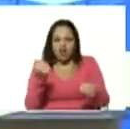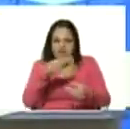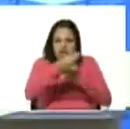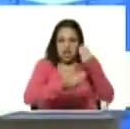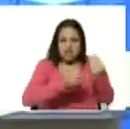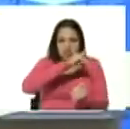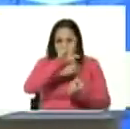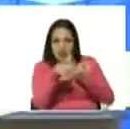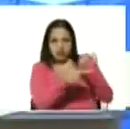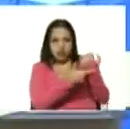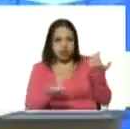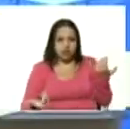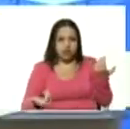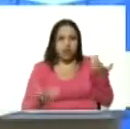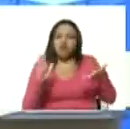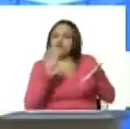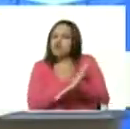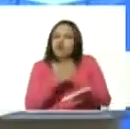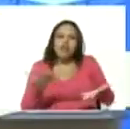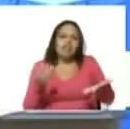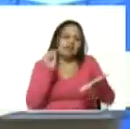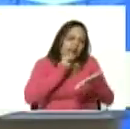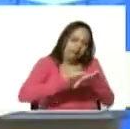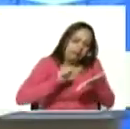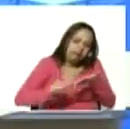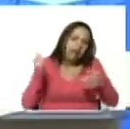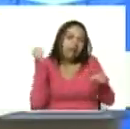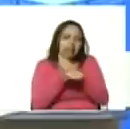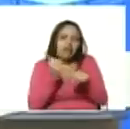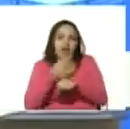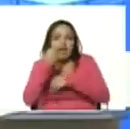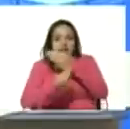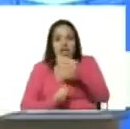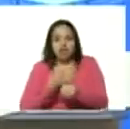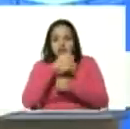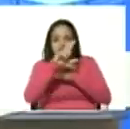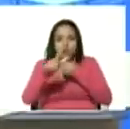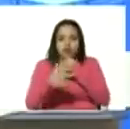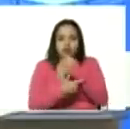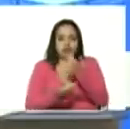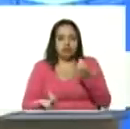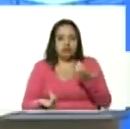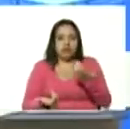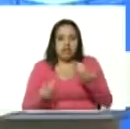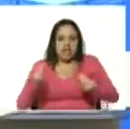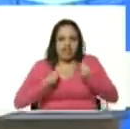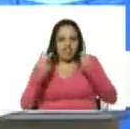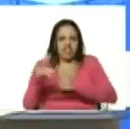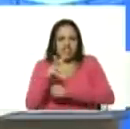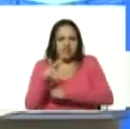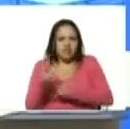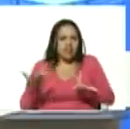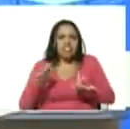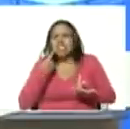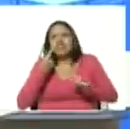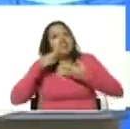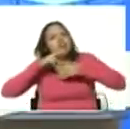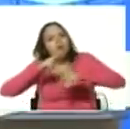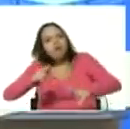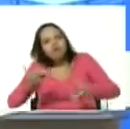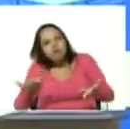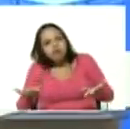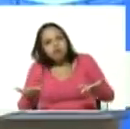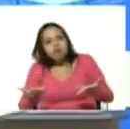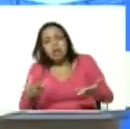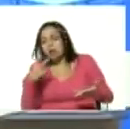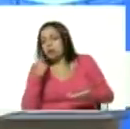sobre el expediente que ha significado Juan Guaidó en la vida de Venezuela? Y te va a responder que no les